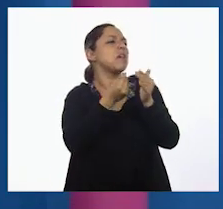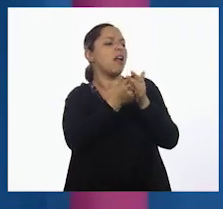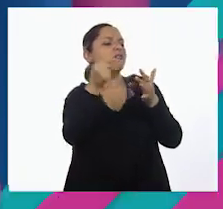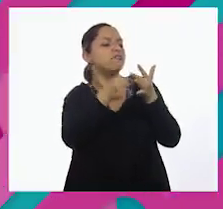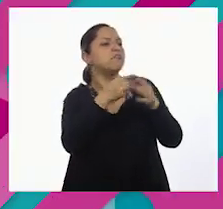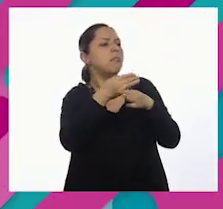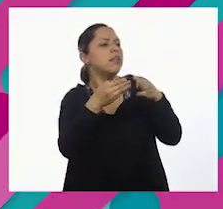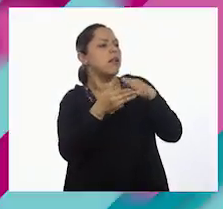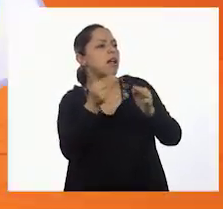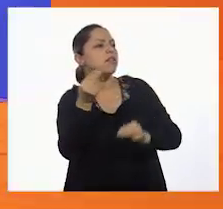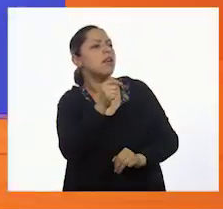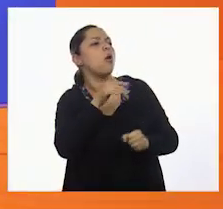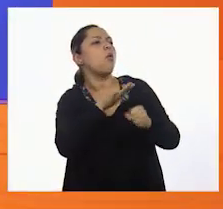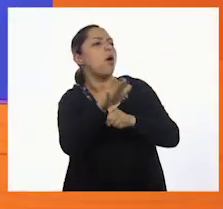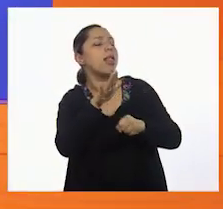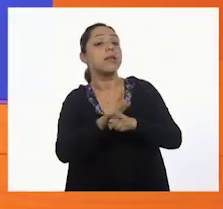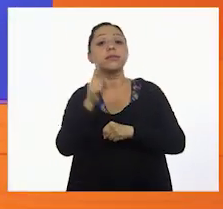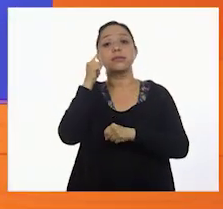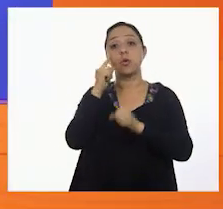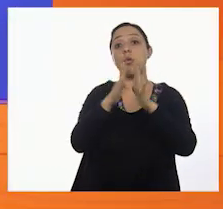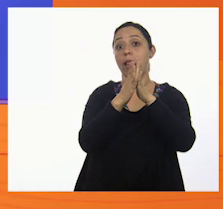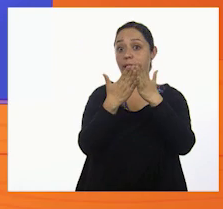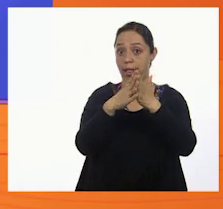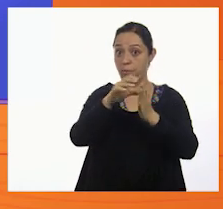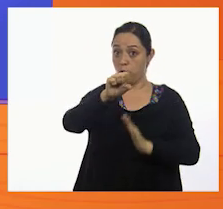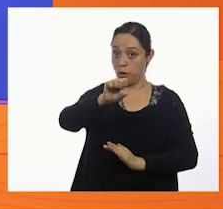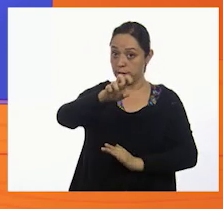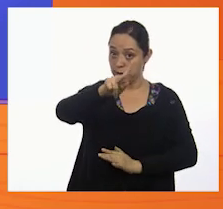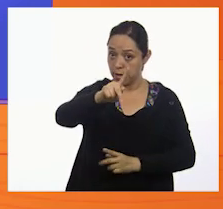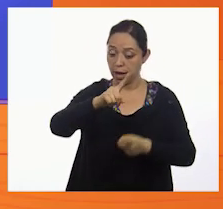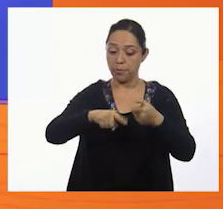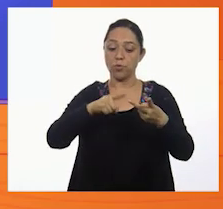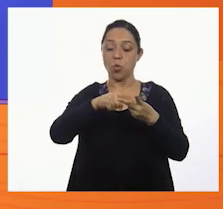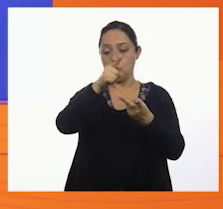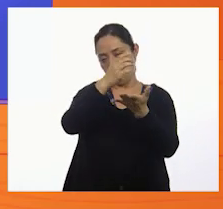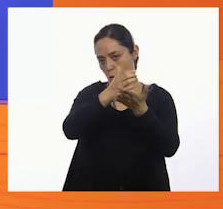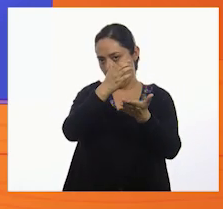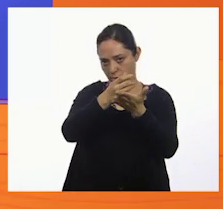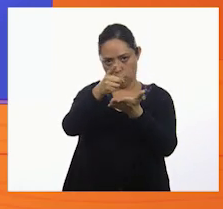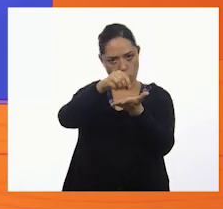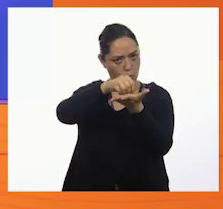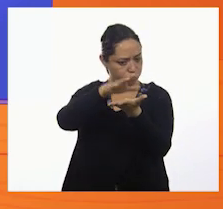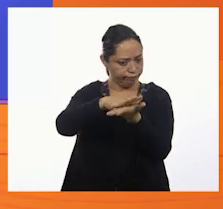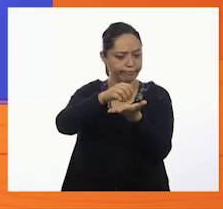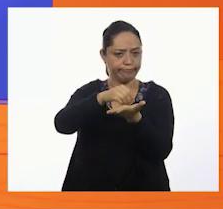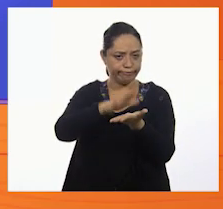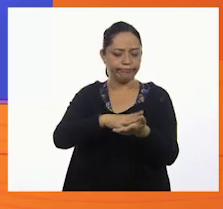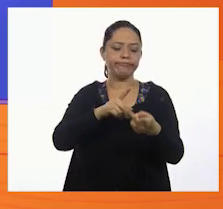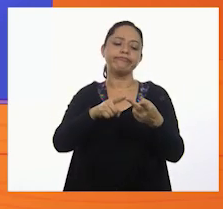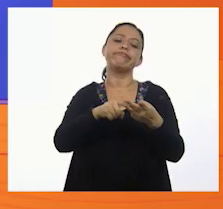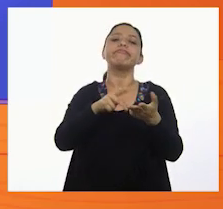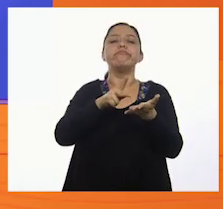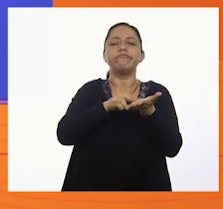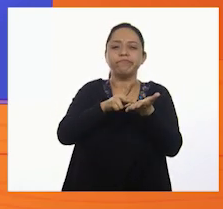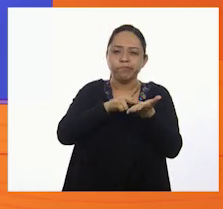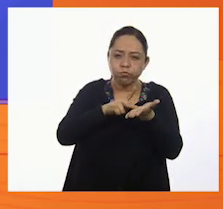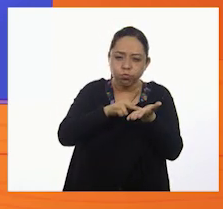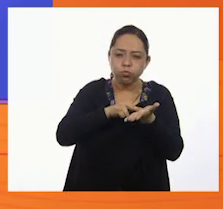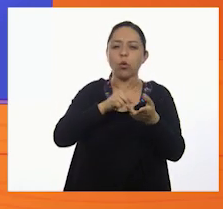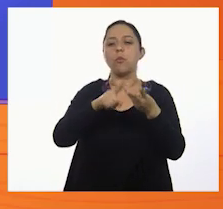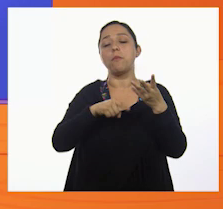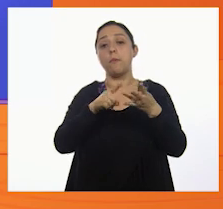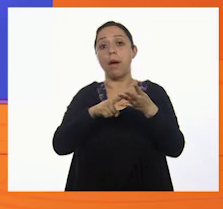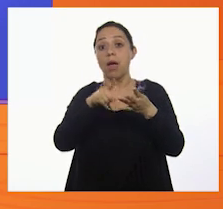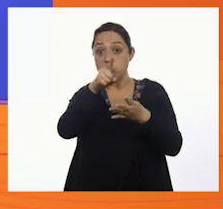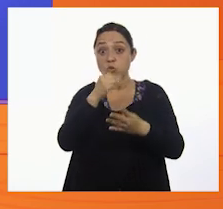utilizar? Vamos a utilizar tu libro de texto, tu cuaderno para que tomes notas, tu pluma, también si quieres algún color